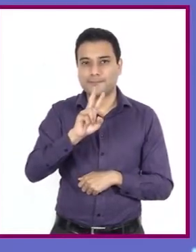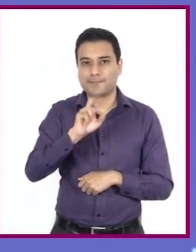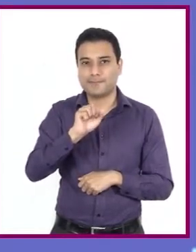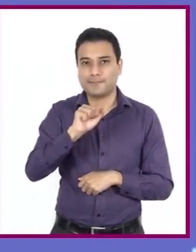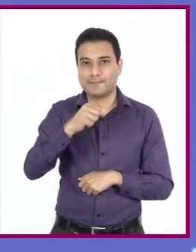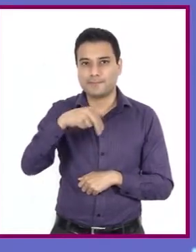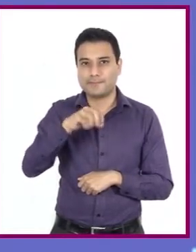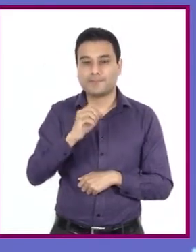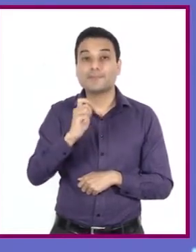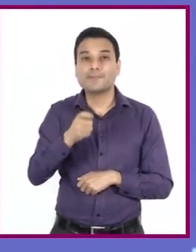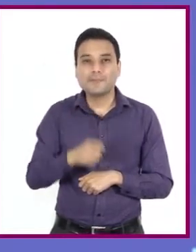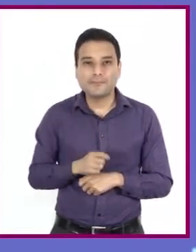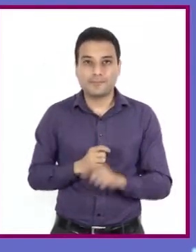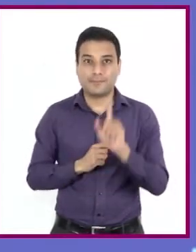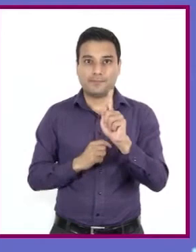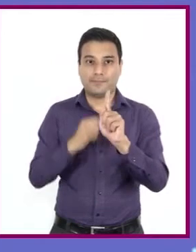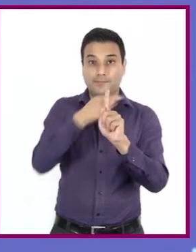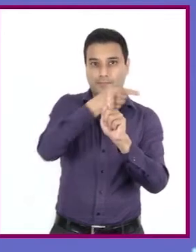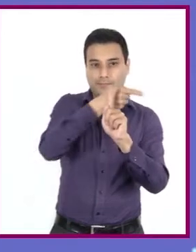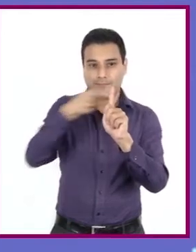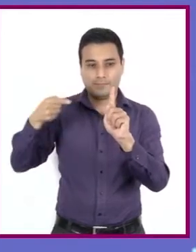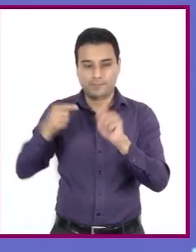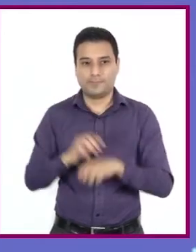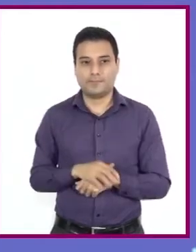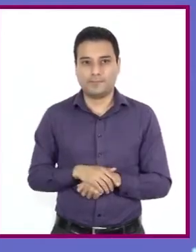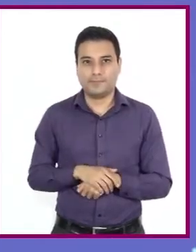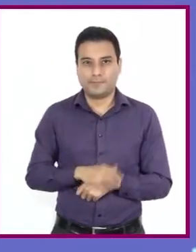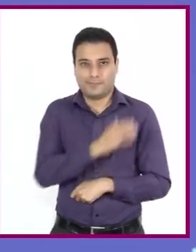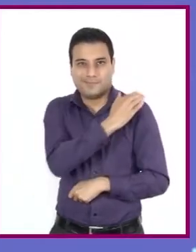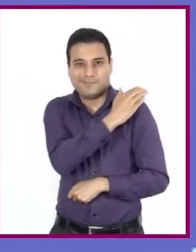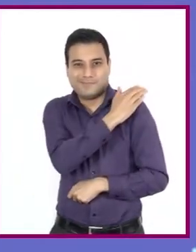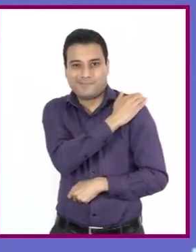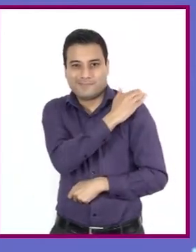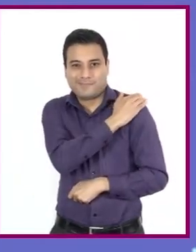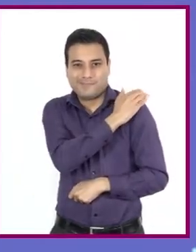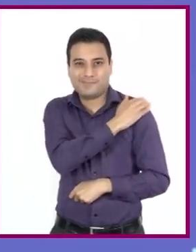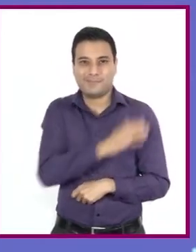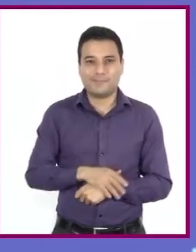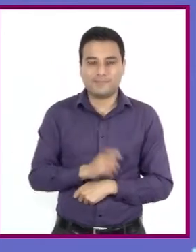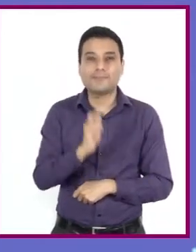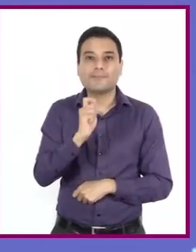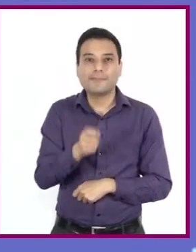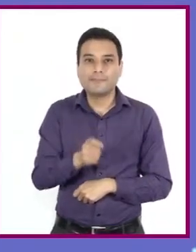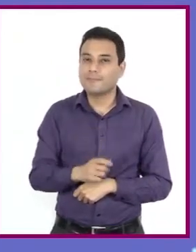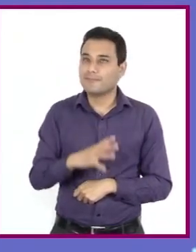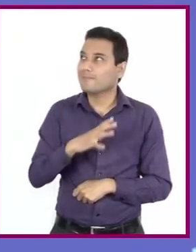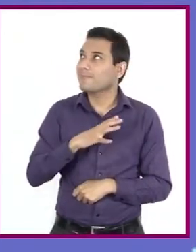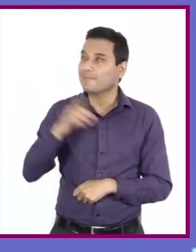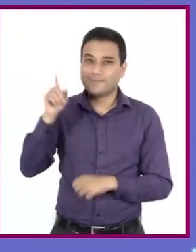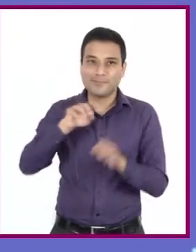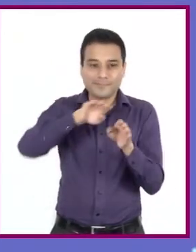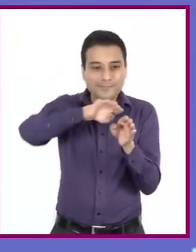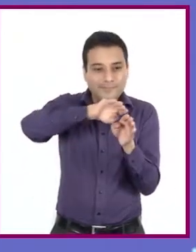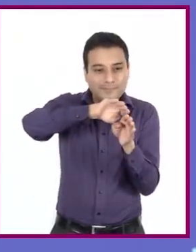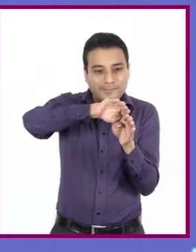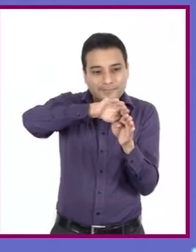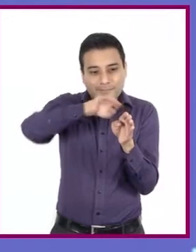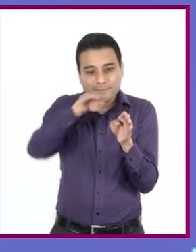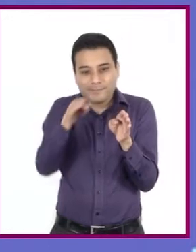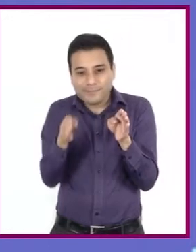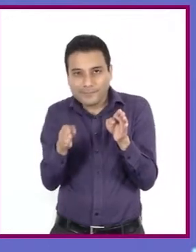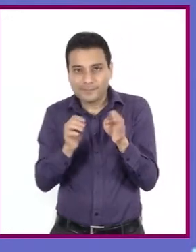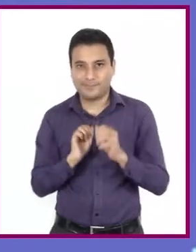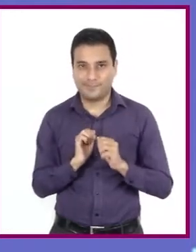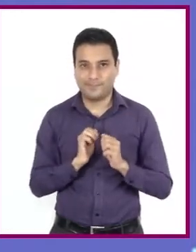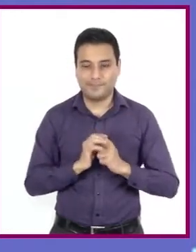principal. Hombro o arco. Trazo curvo que sale del asta principal de algunas letras sin acabar